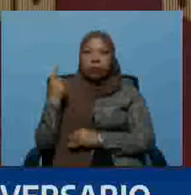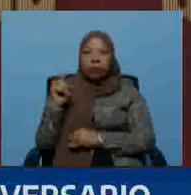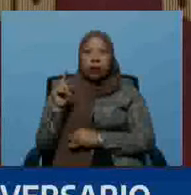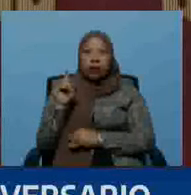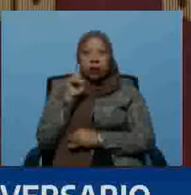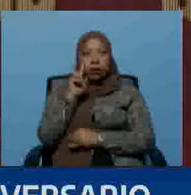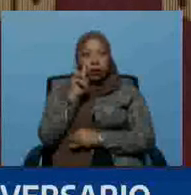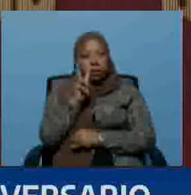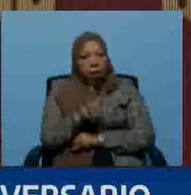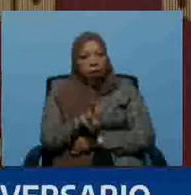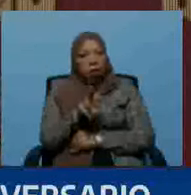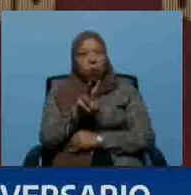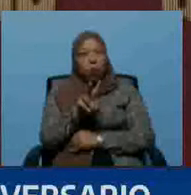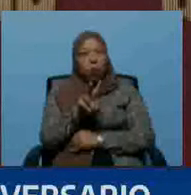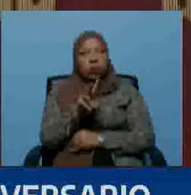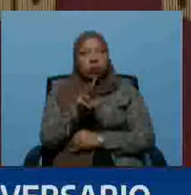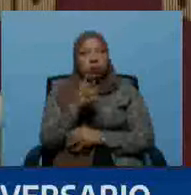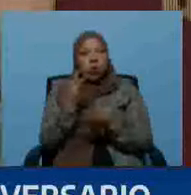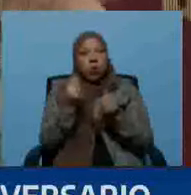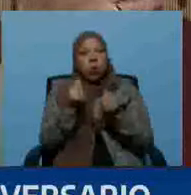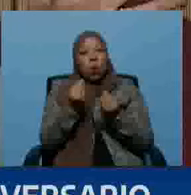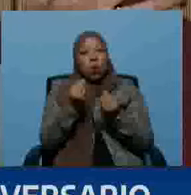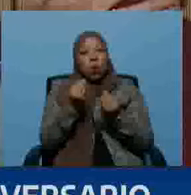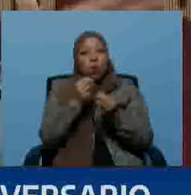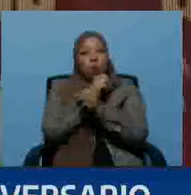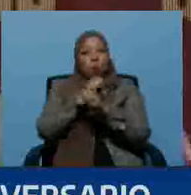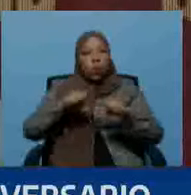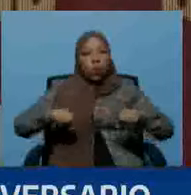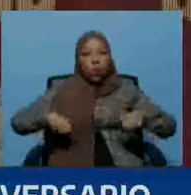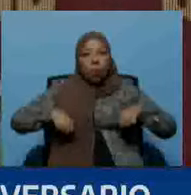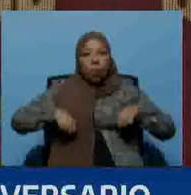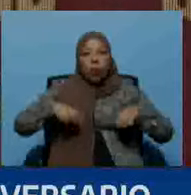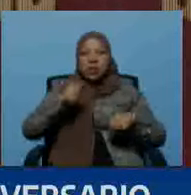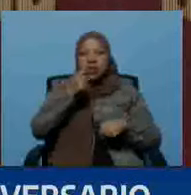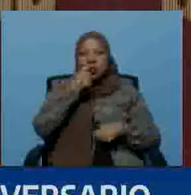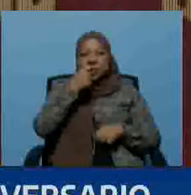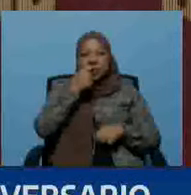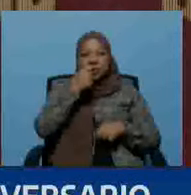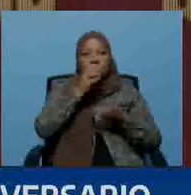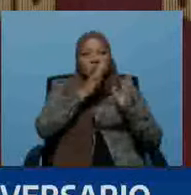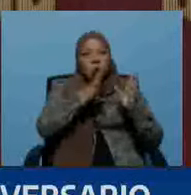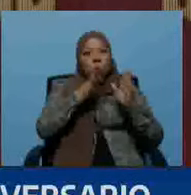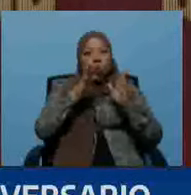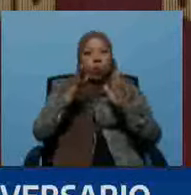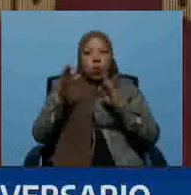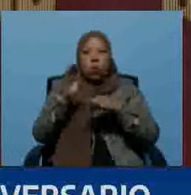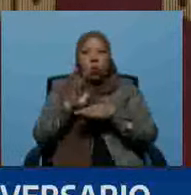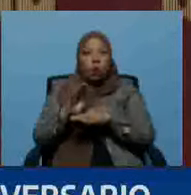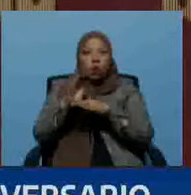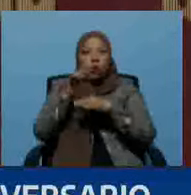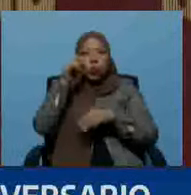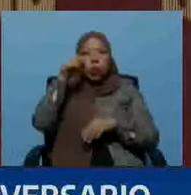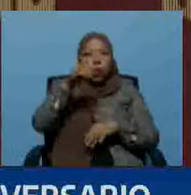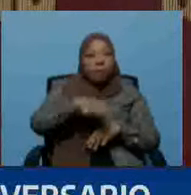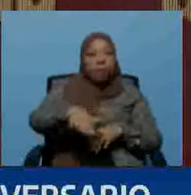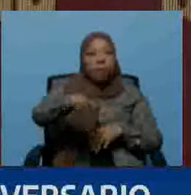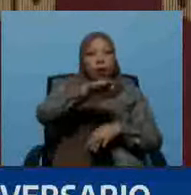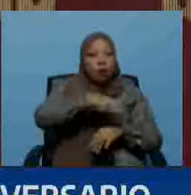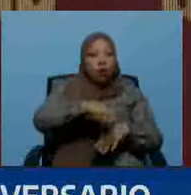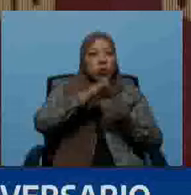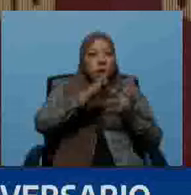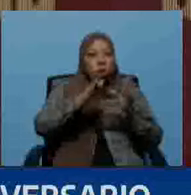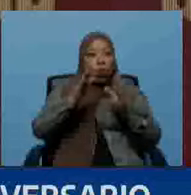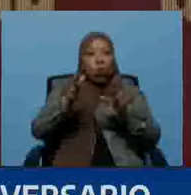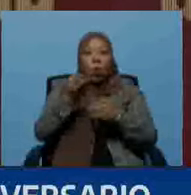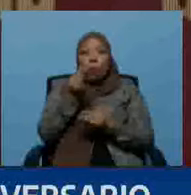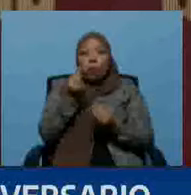cuando veo bastantes guardias, estaban organizándose ahí también para sus rondas de protección del pueblo.